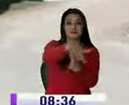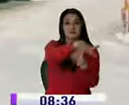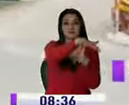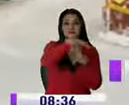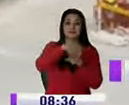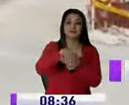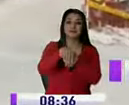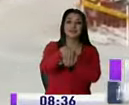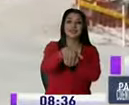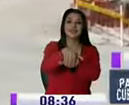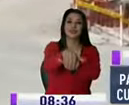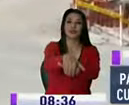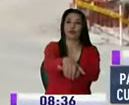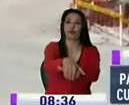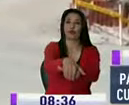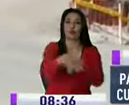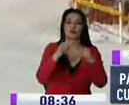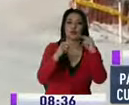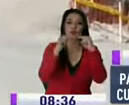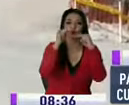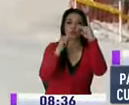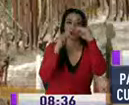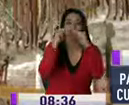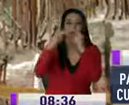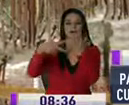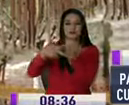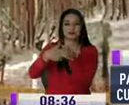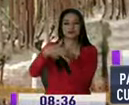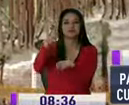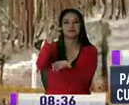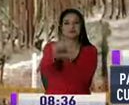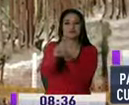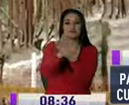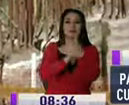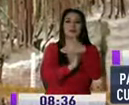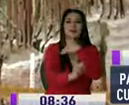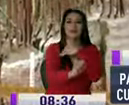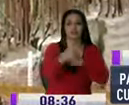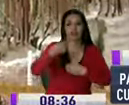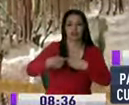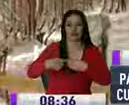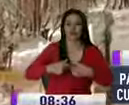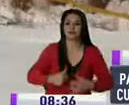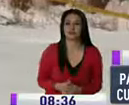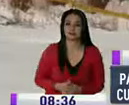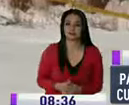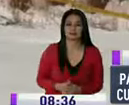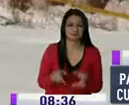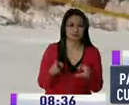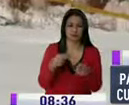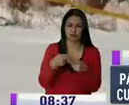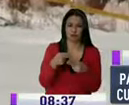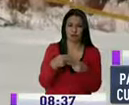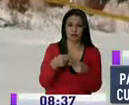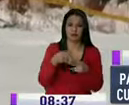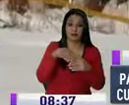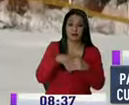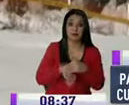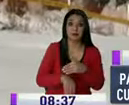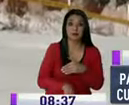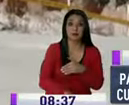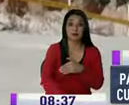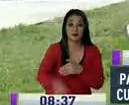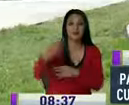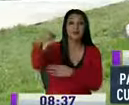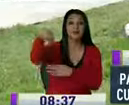centro norte de la ciudad, se construye una estación del Metro de Quito que lleva el mismo nombre. tras los trabajos de superficie de la parada este